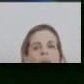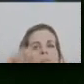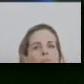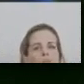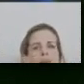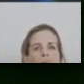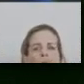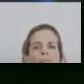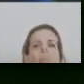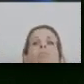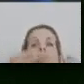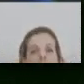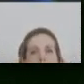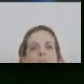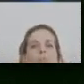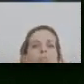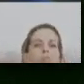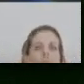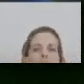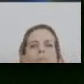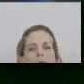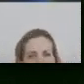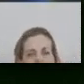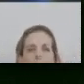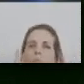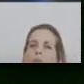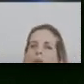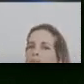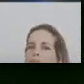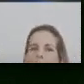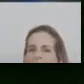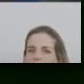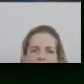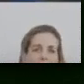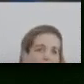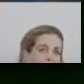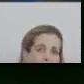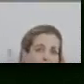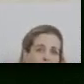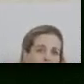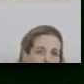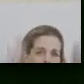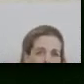lindo, realmente lindo. Es un día muy importante para todos.